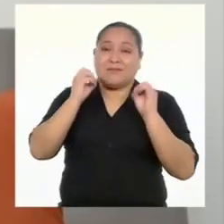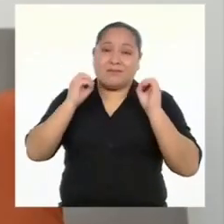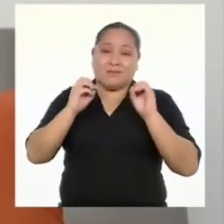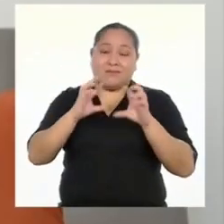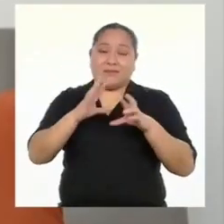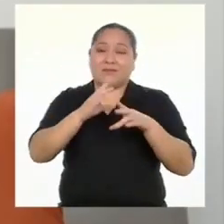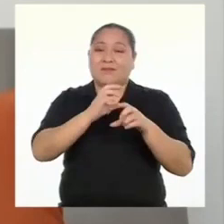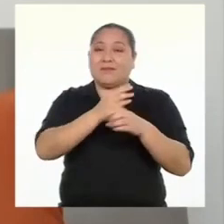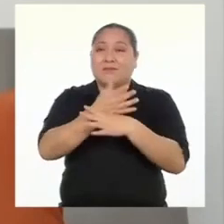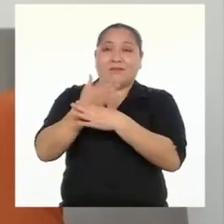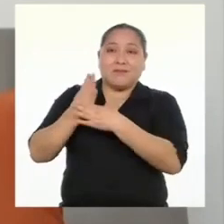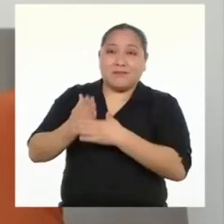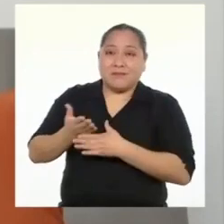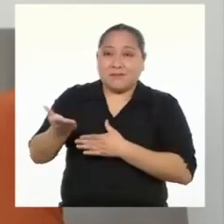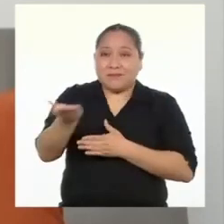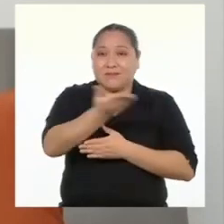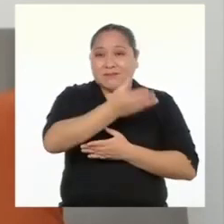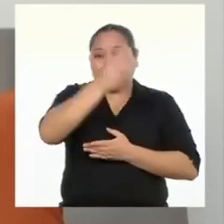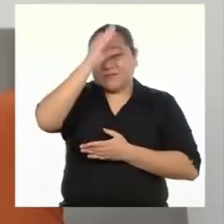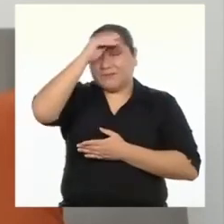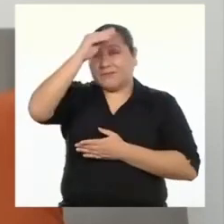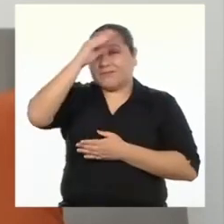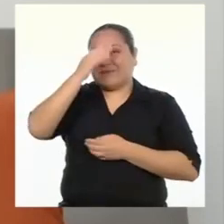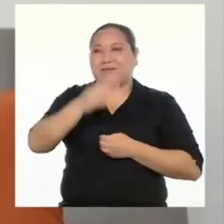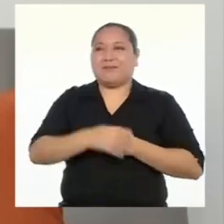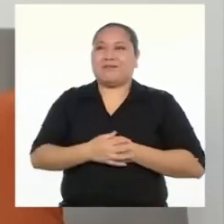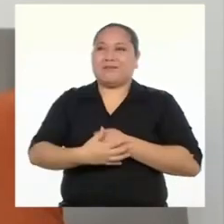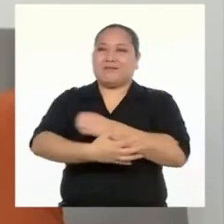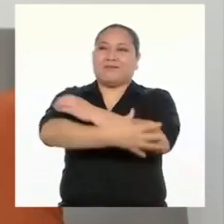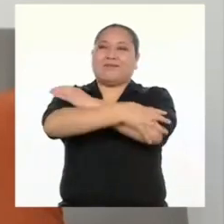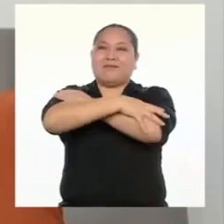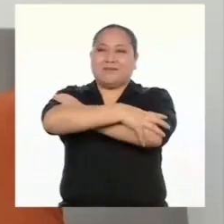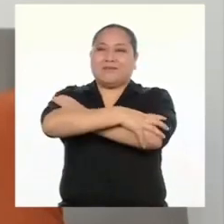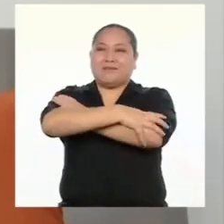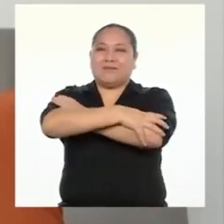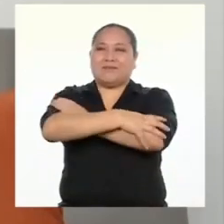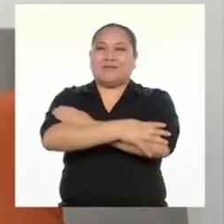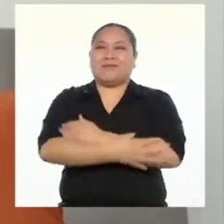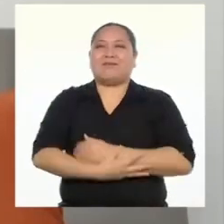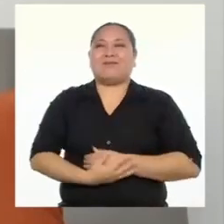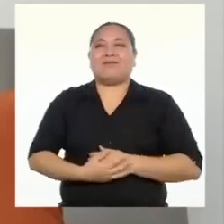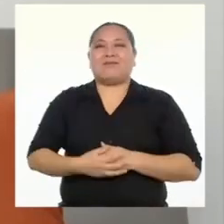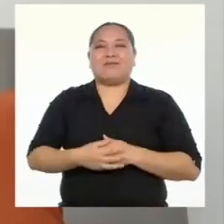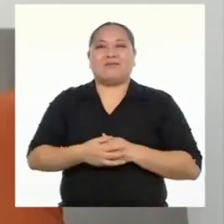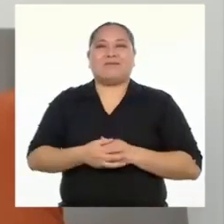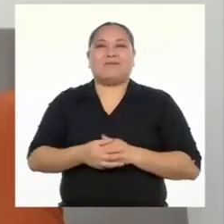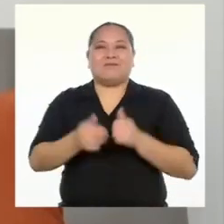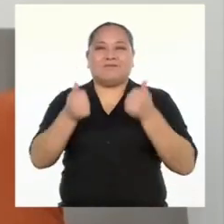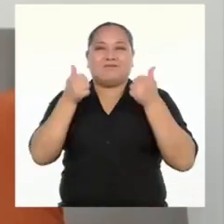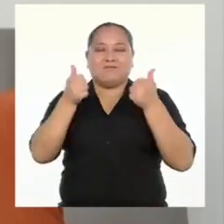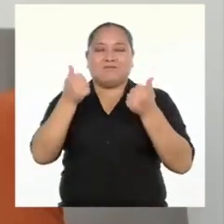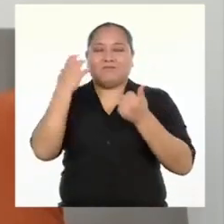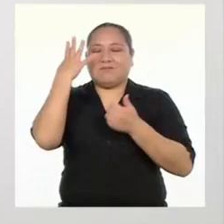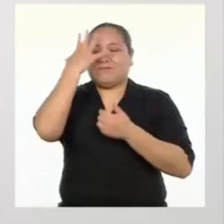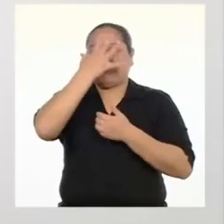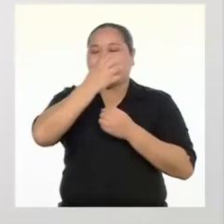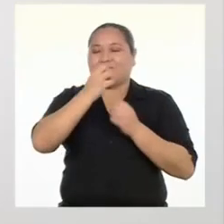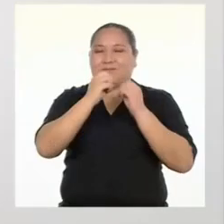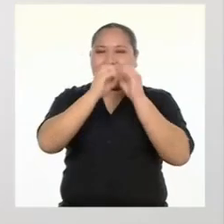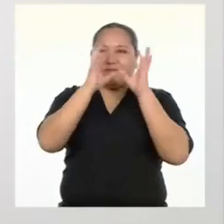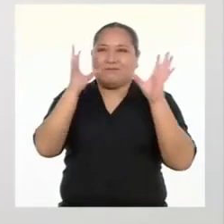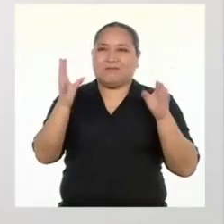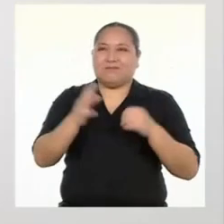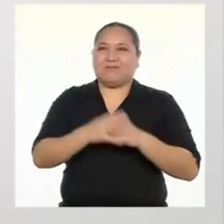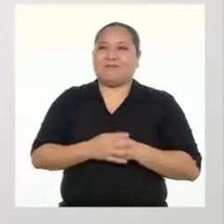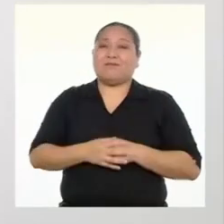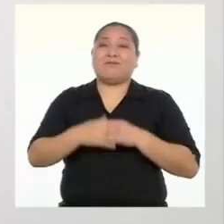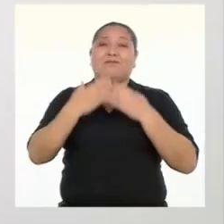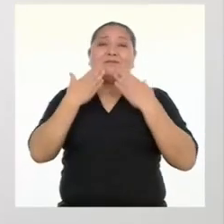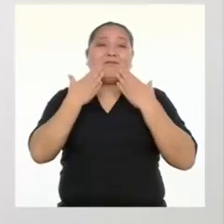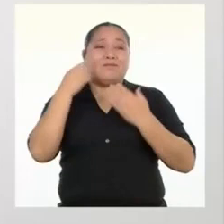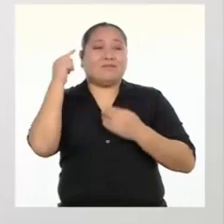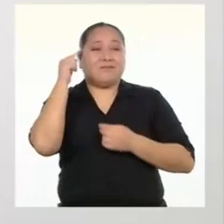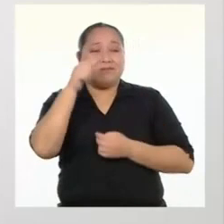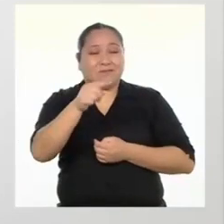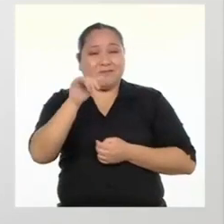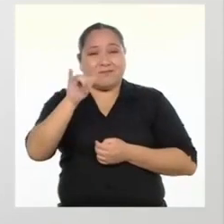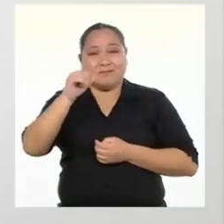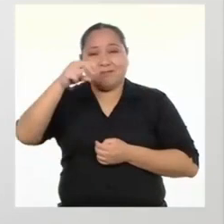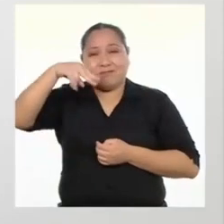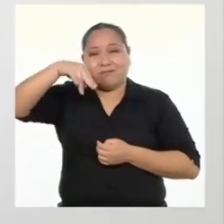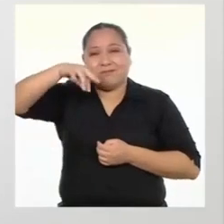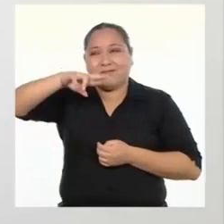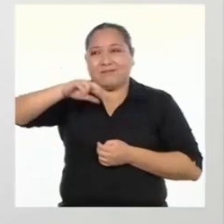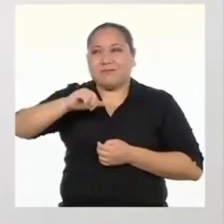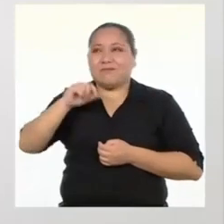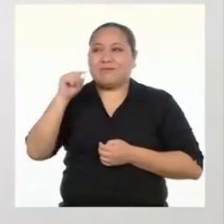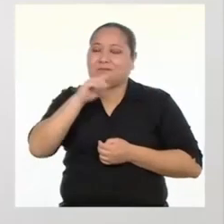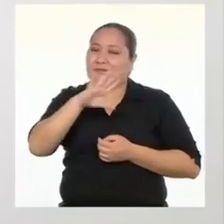todos ustedes, chicas y chicos. Un abrazo y que tengan un hermoso día. Gracias a ti, Yanira, por toda